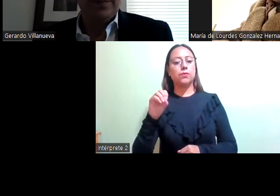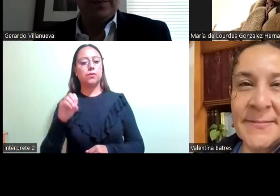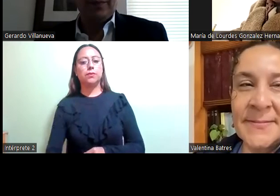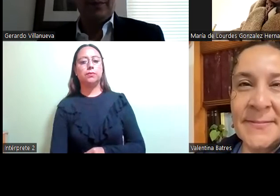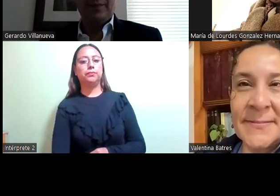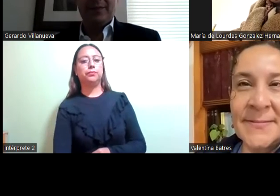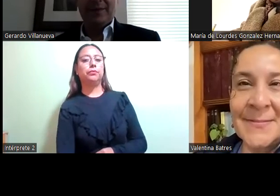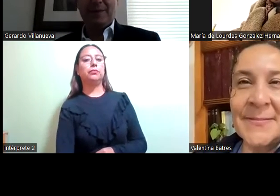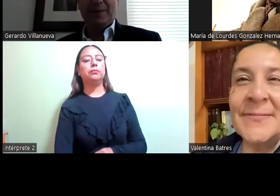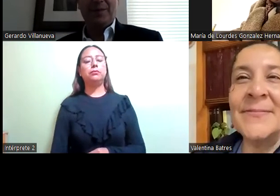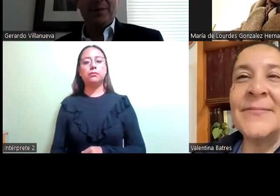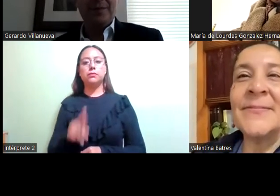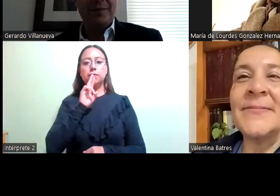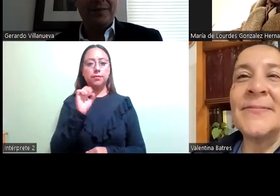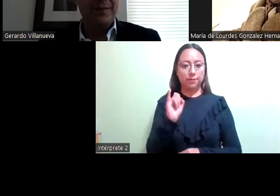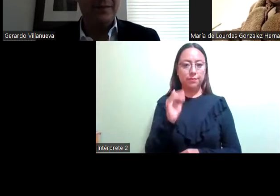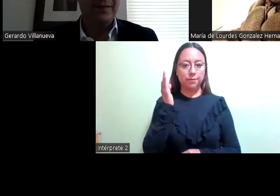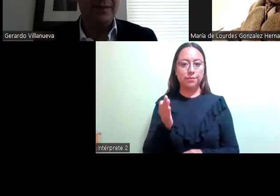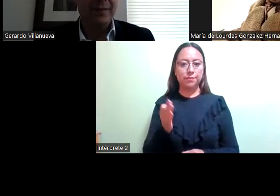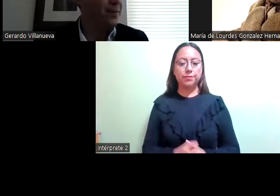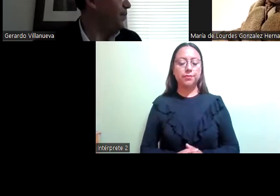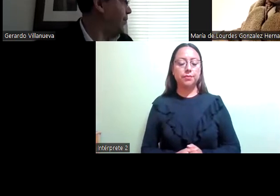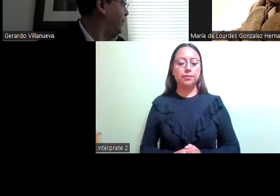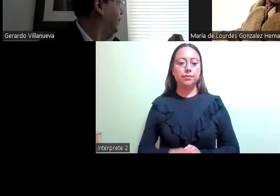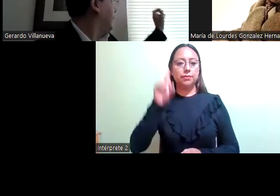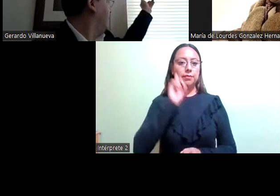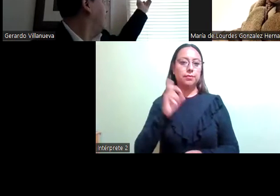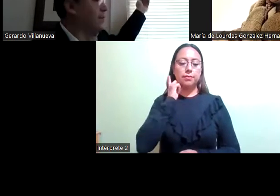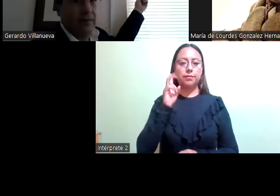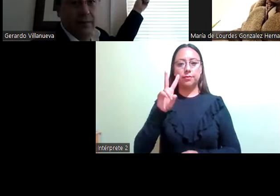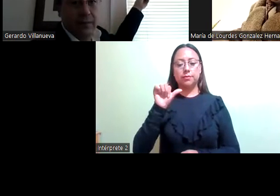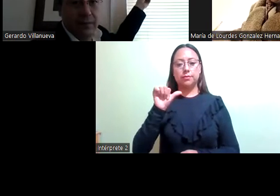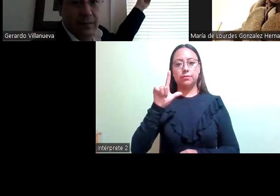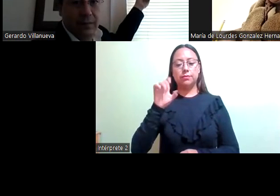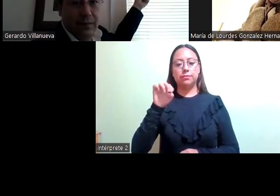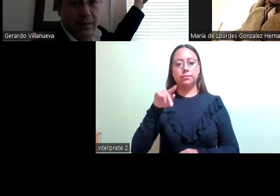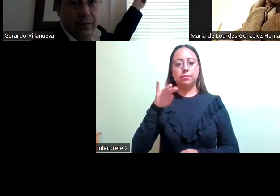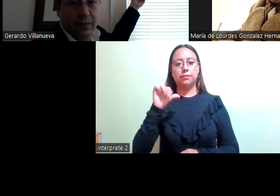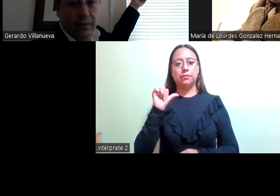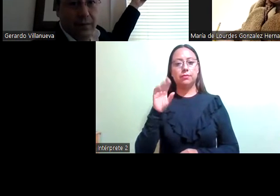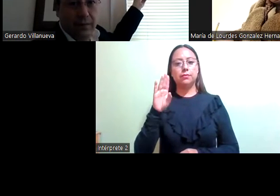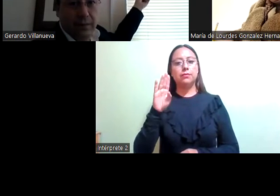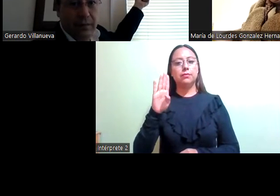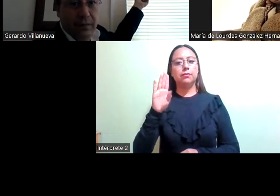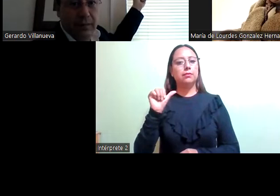Diputado Giancarlo Lozano, a favor. Diputada Valentina Valia Batres Guadarrama.